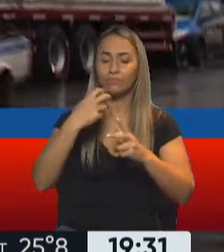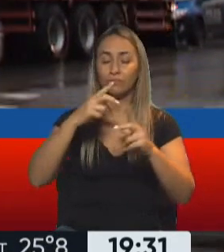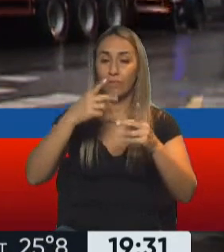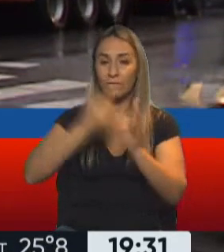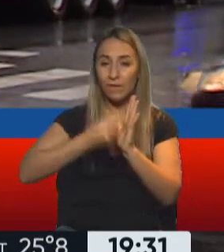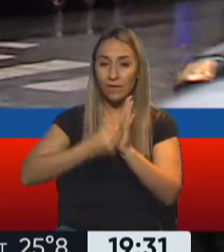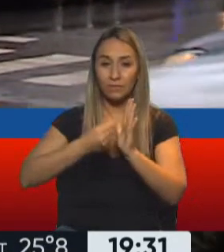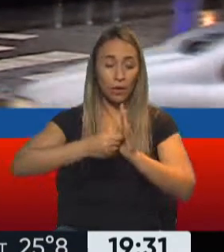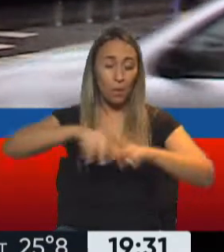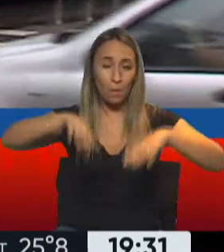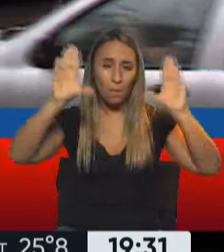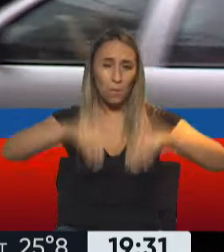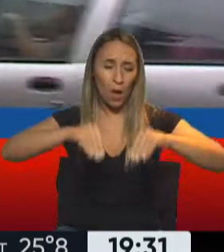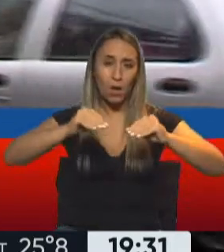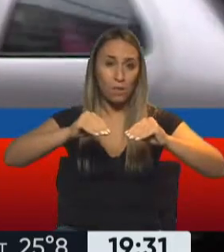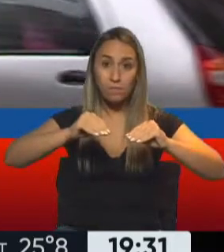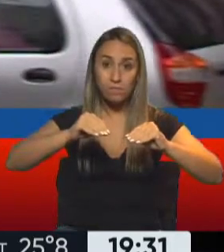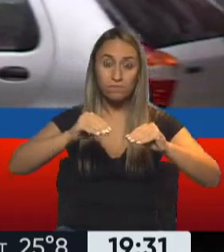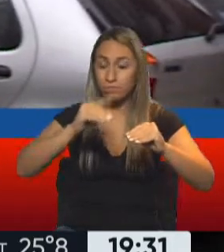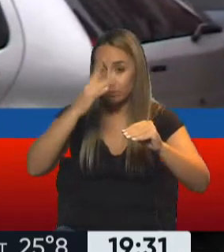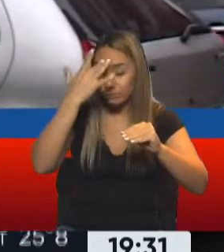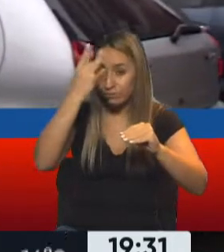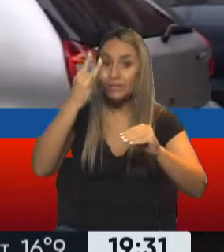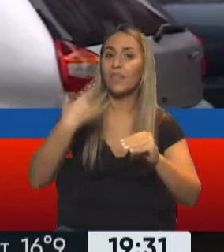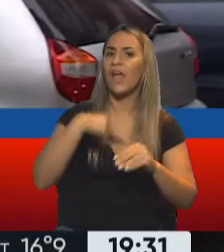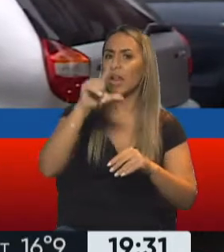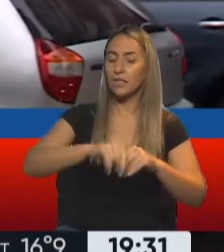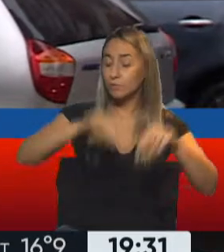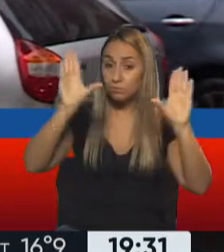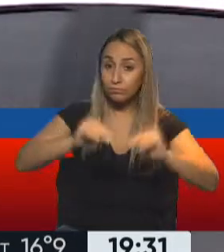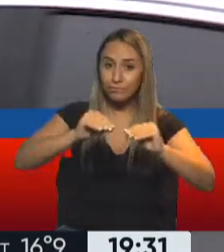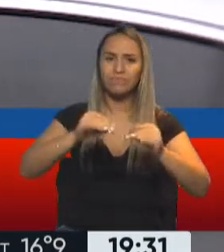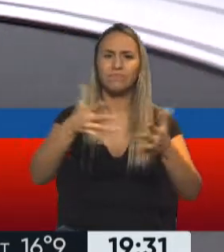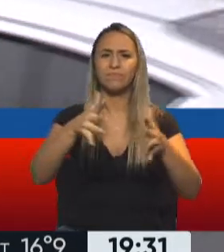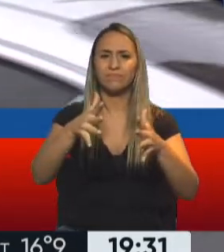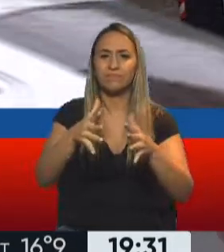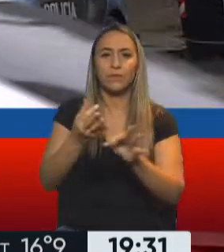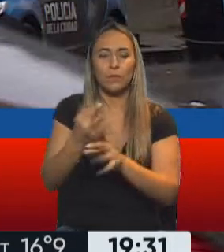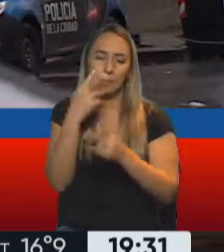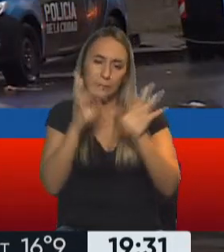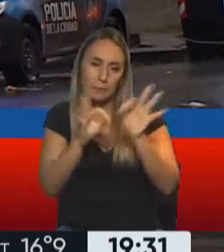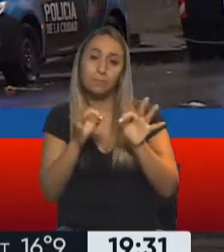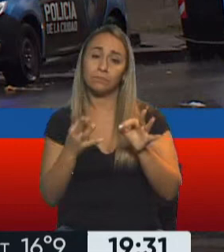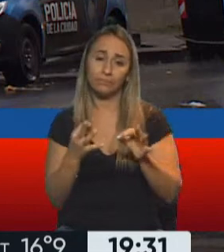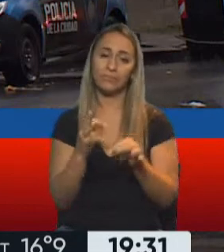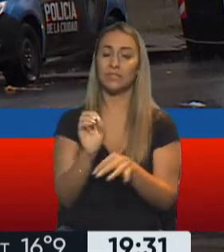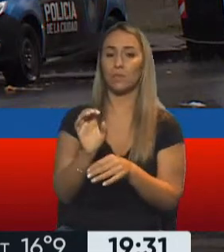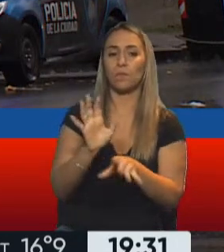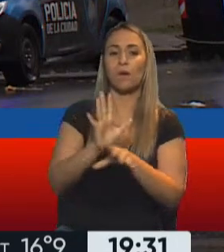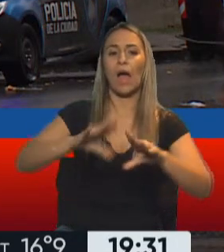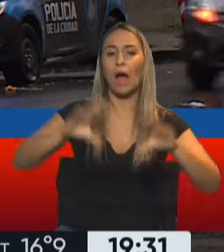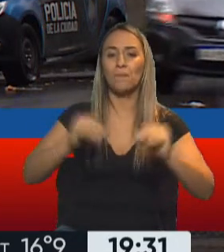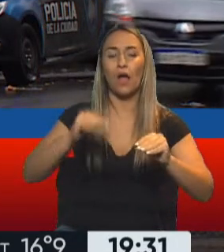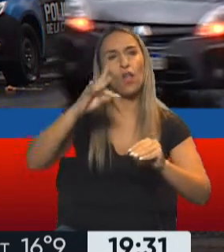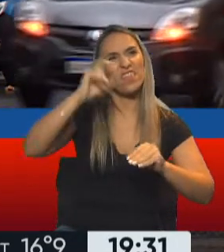mayor blackout, el mayor apagón de la historia del país. Su dimensión le valió entre los especialistas el nombre del apagón